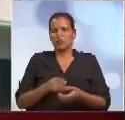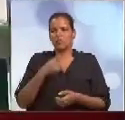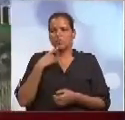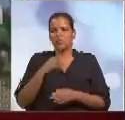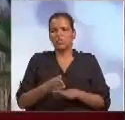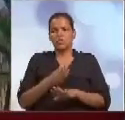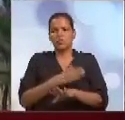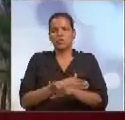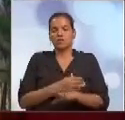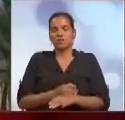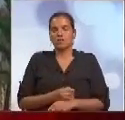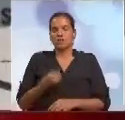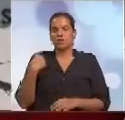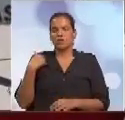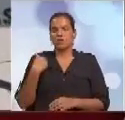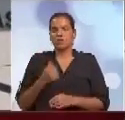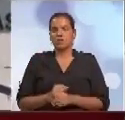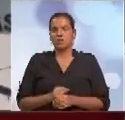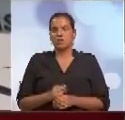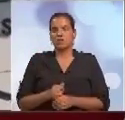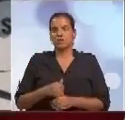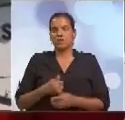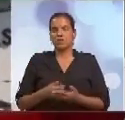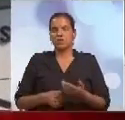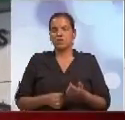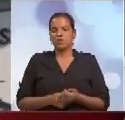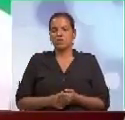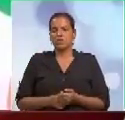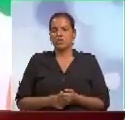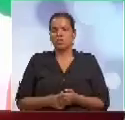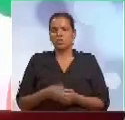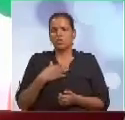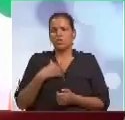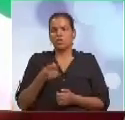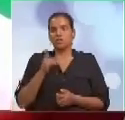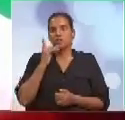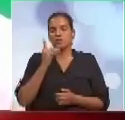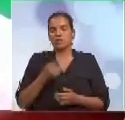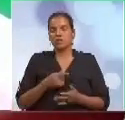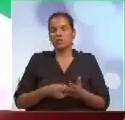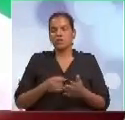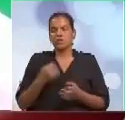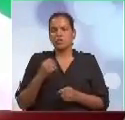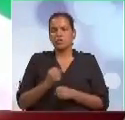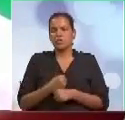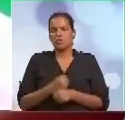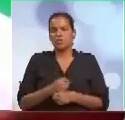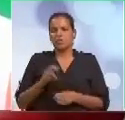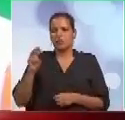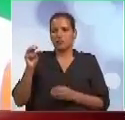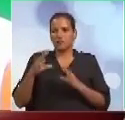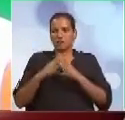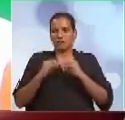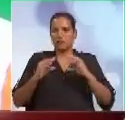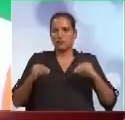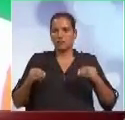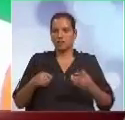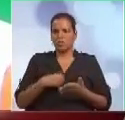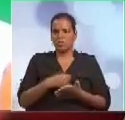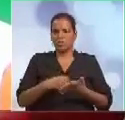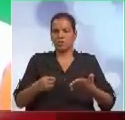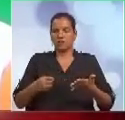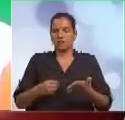pero antes deberá concluir otro trámite. Me mandó a esta dirección, al MIES,